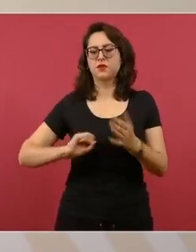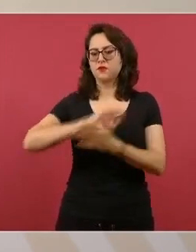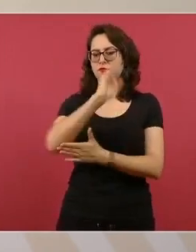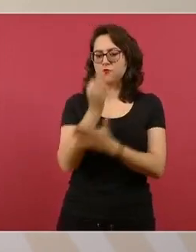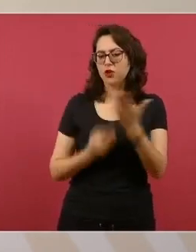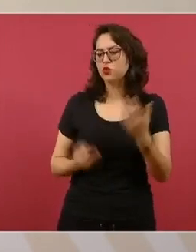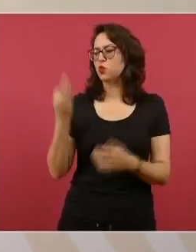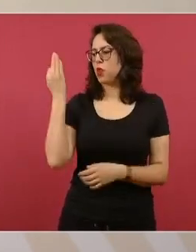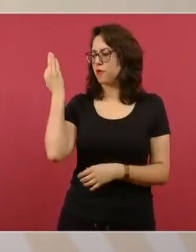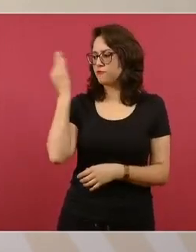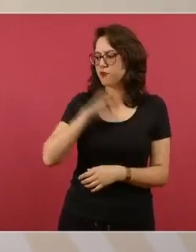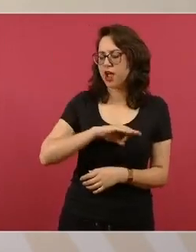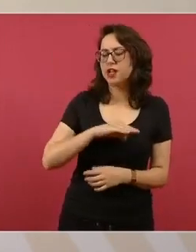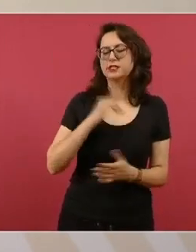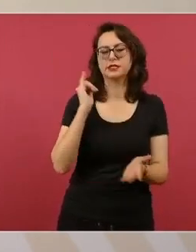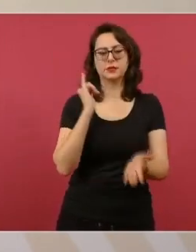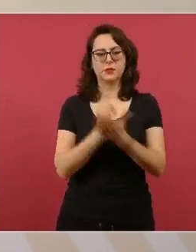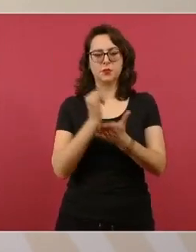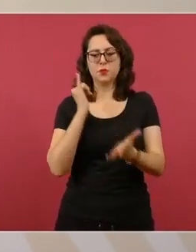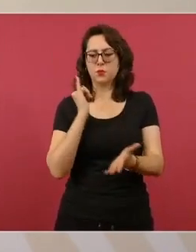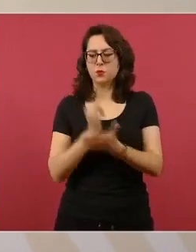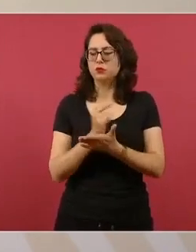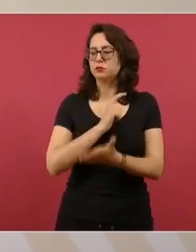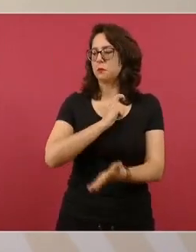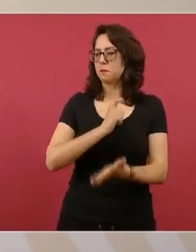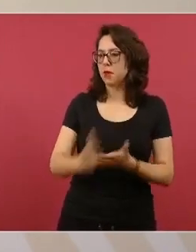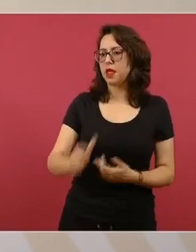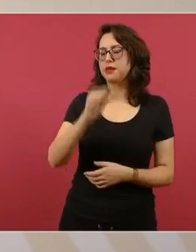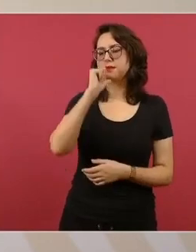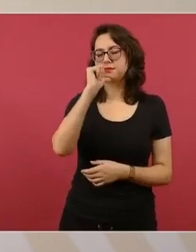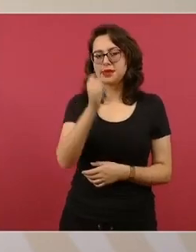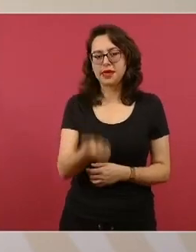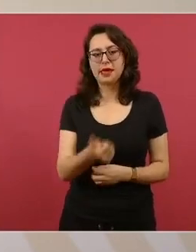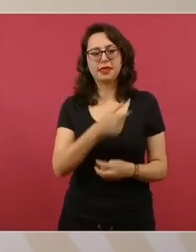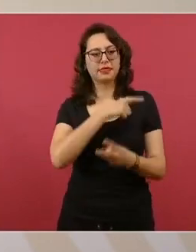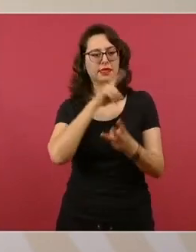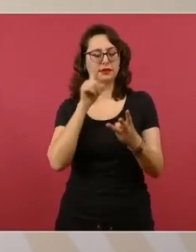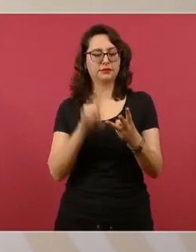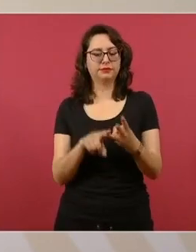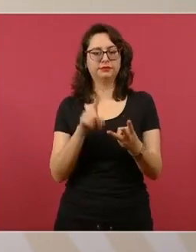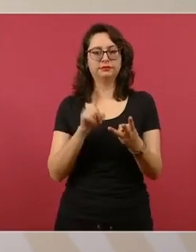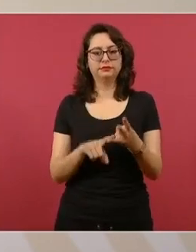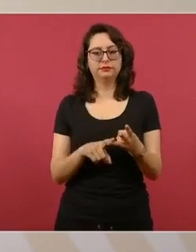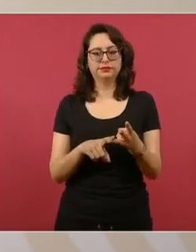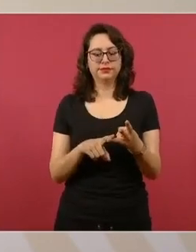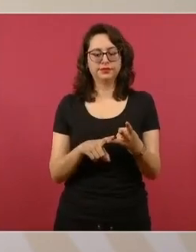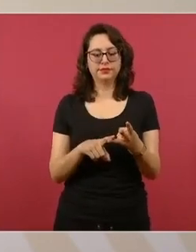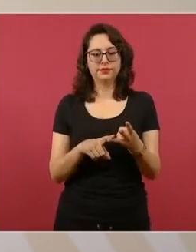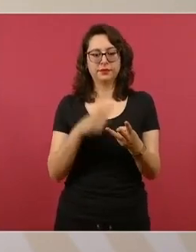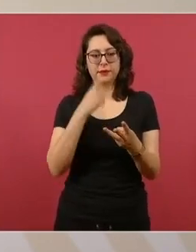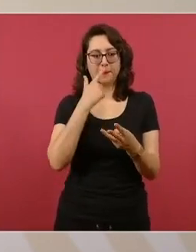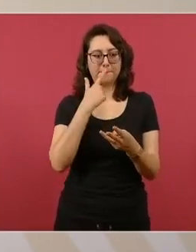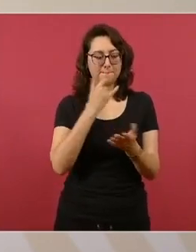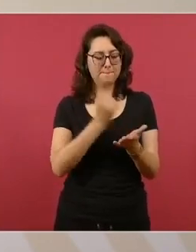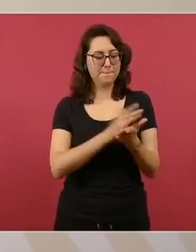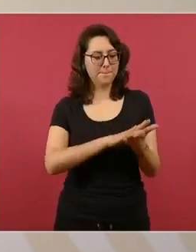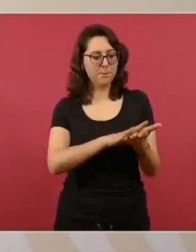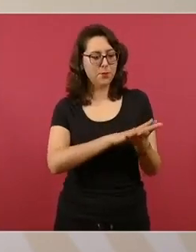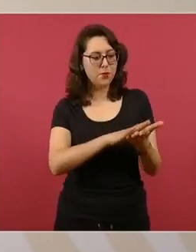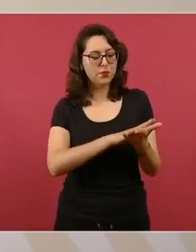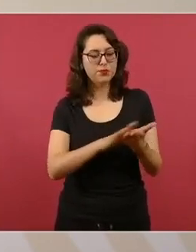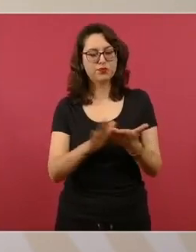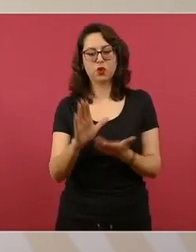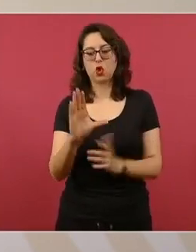predominaron en ese sexenio, y les dejó el mecanismo de la condonación de